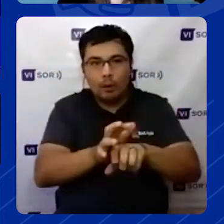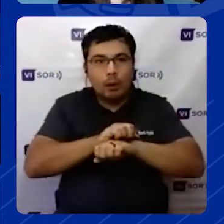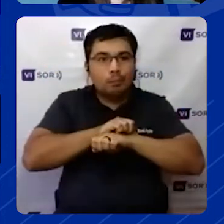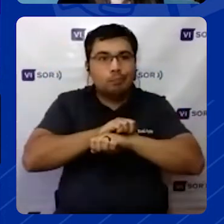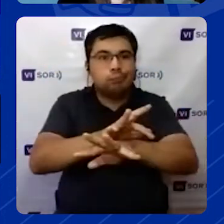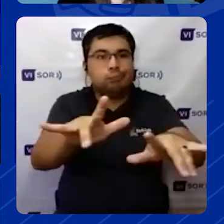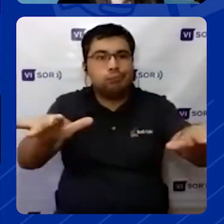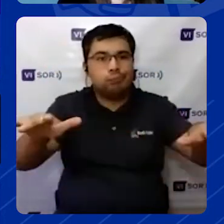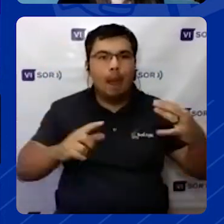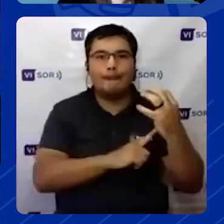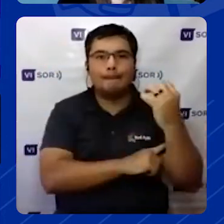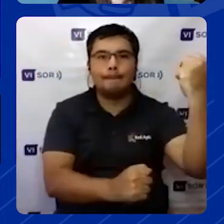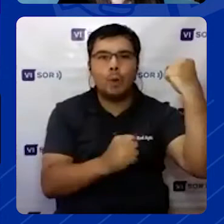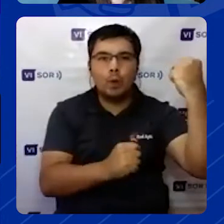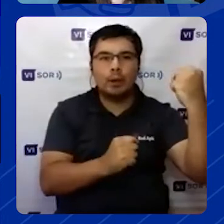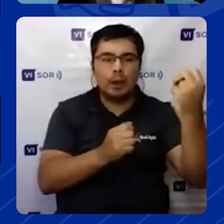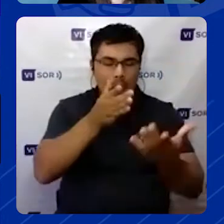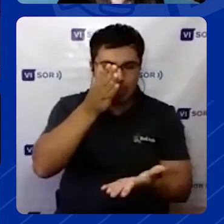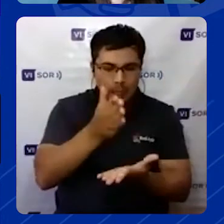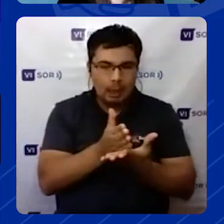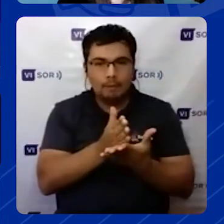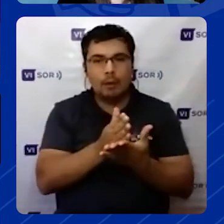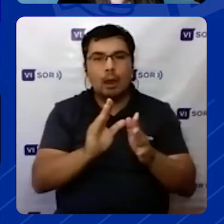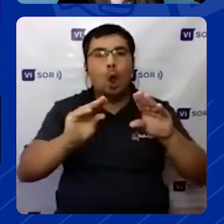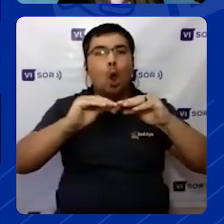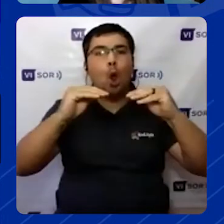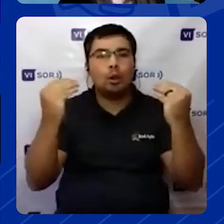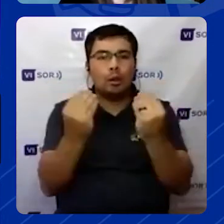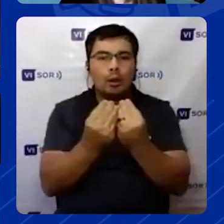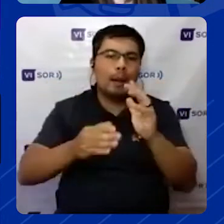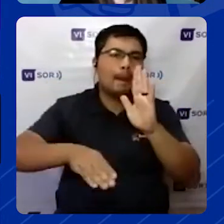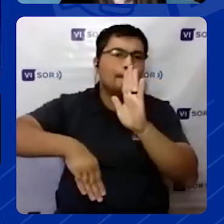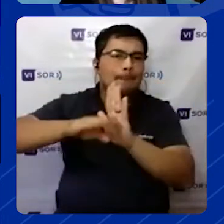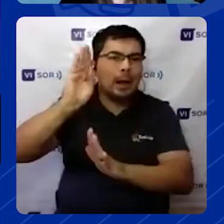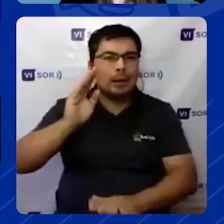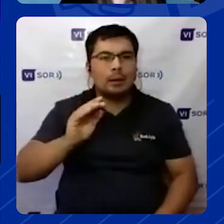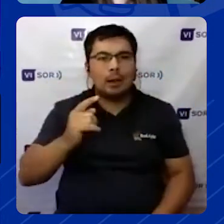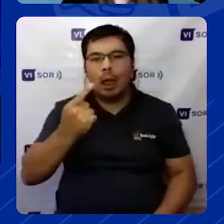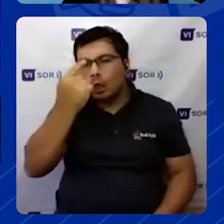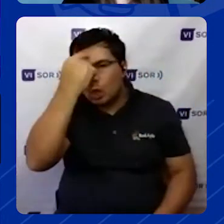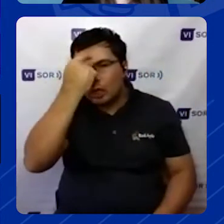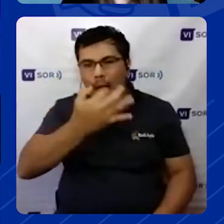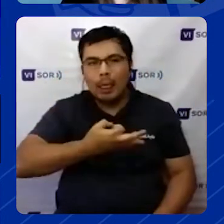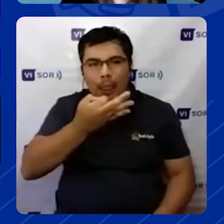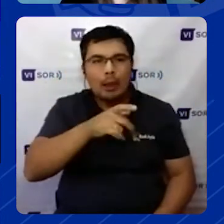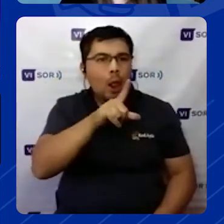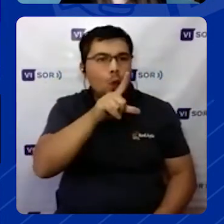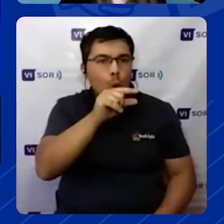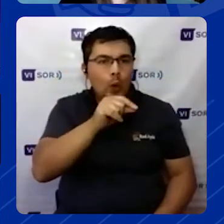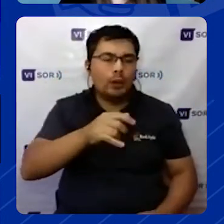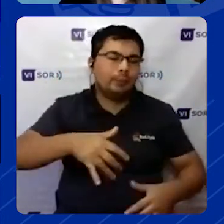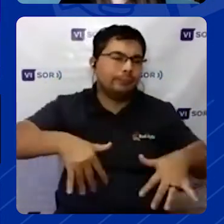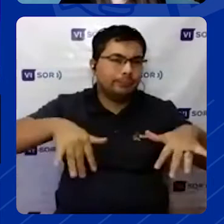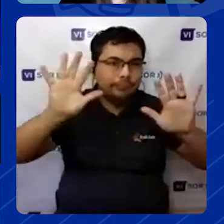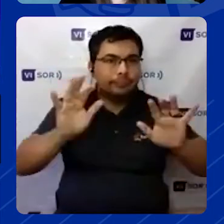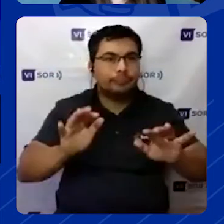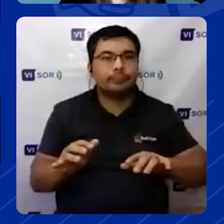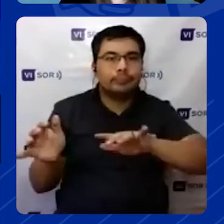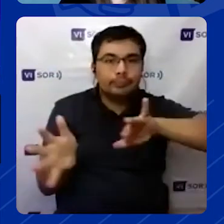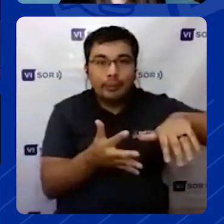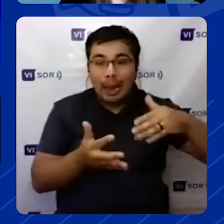Hay que darles contenido más allá de las tonterías que se dicen en Twitter. Entonces, denle esos contenidos a